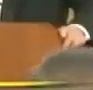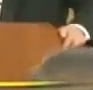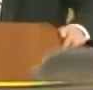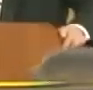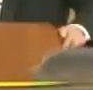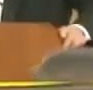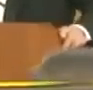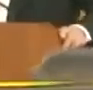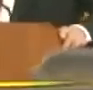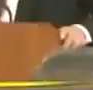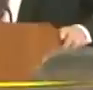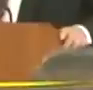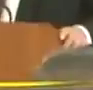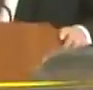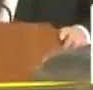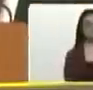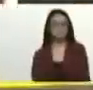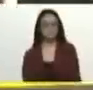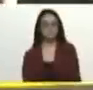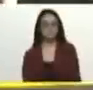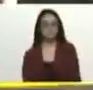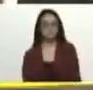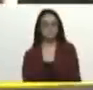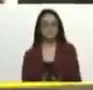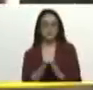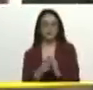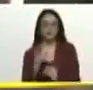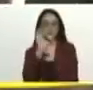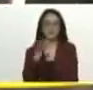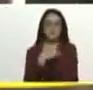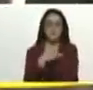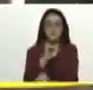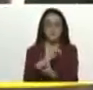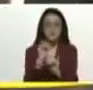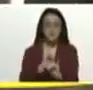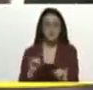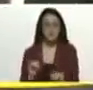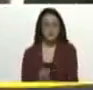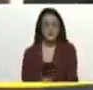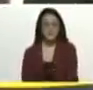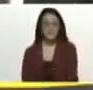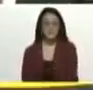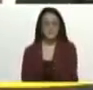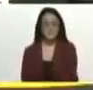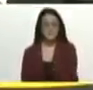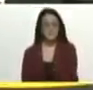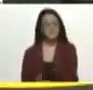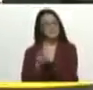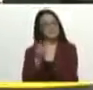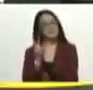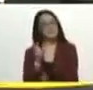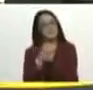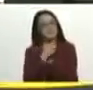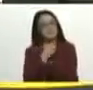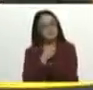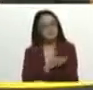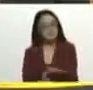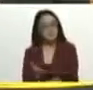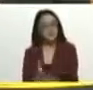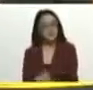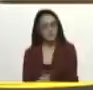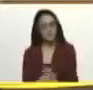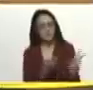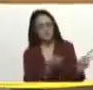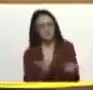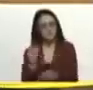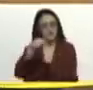sintiesen satisfechos con su flujo comercial. Por lo tanto, es un gusto enorme